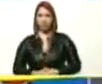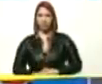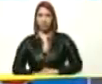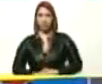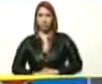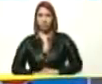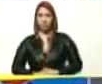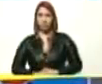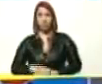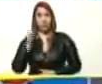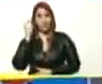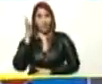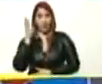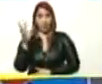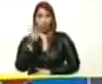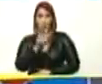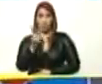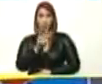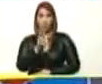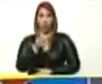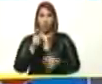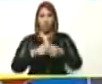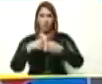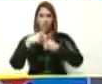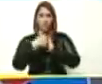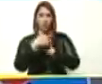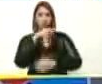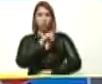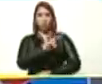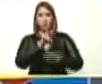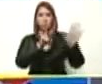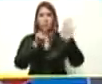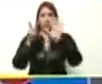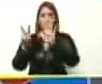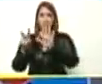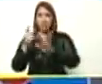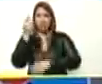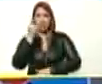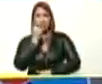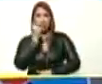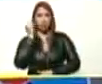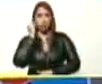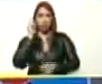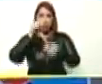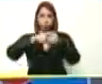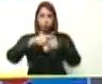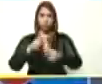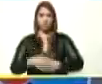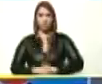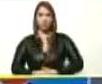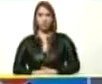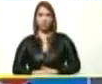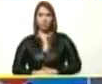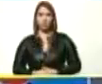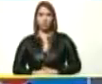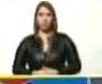parlamento venezolano, está conformado, por 277, diputados y diputadas,